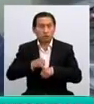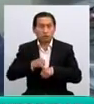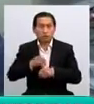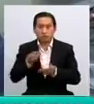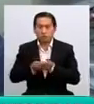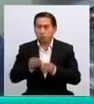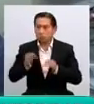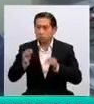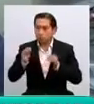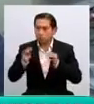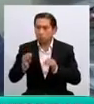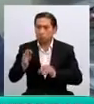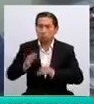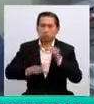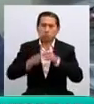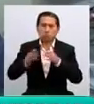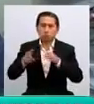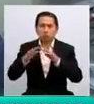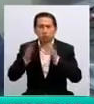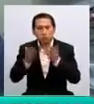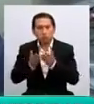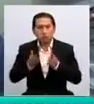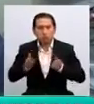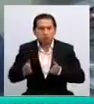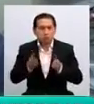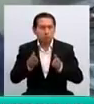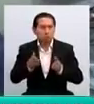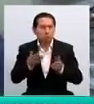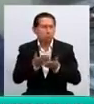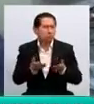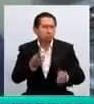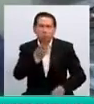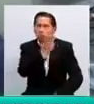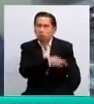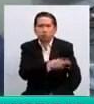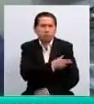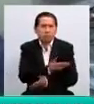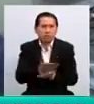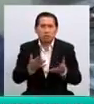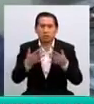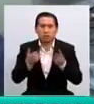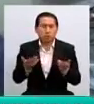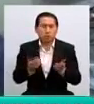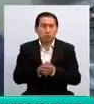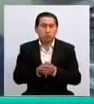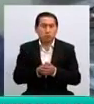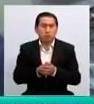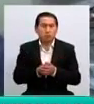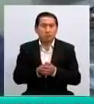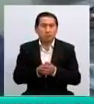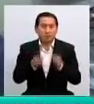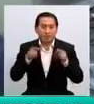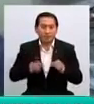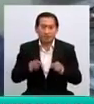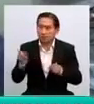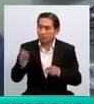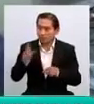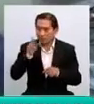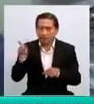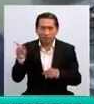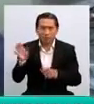módulo educativo, carretera, infraestructura, hospitales, para la salud. Entonces aquí demuestra que